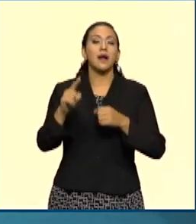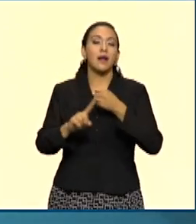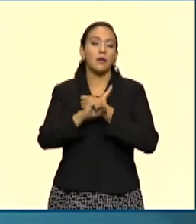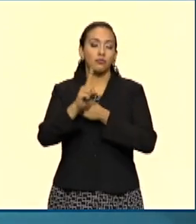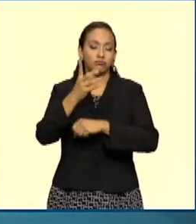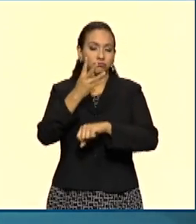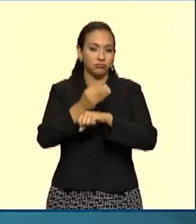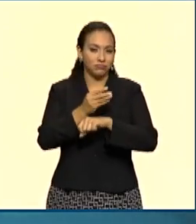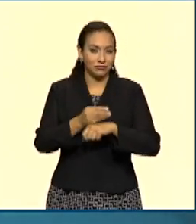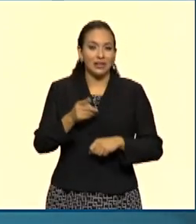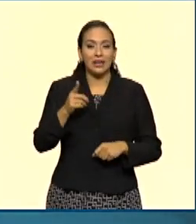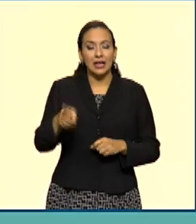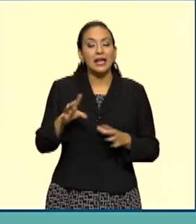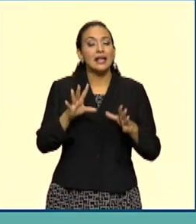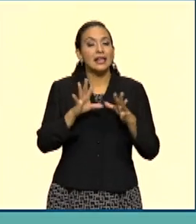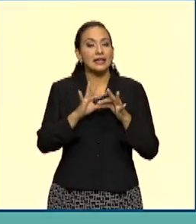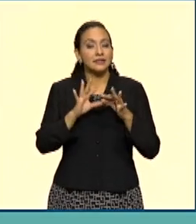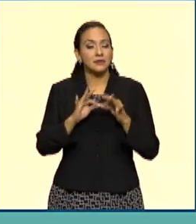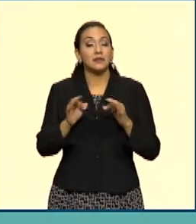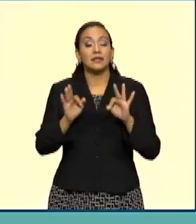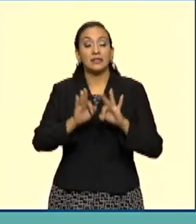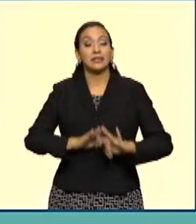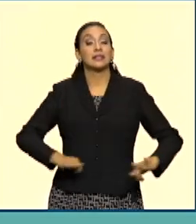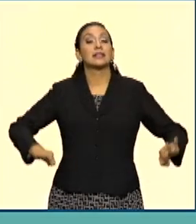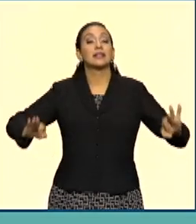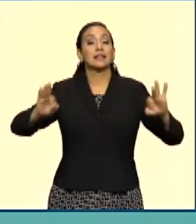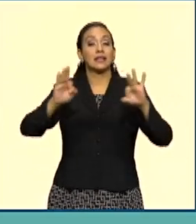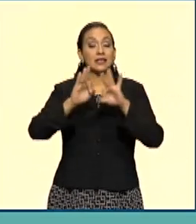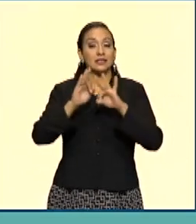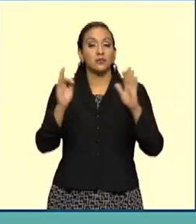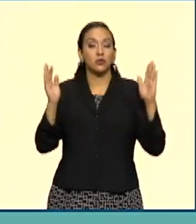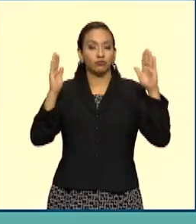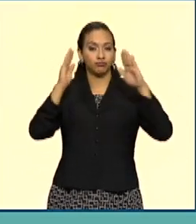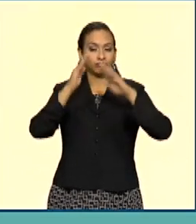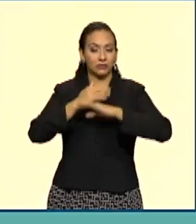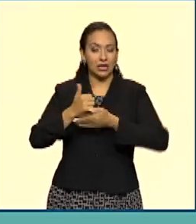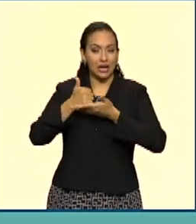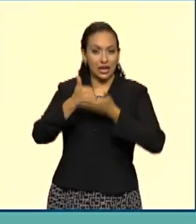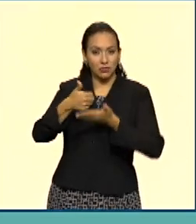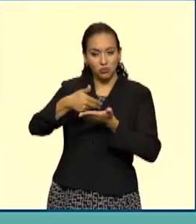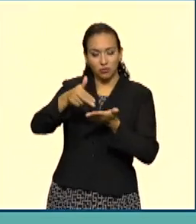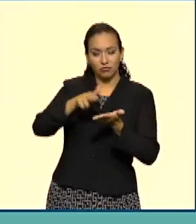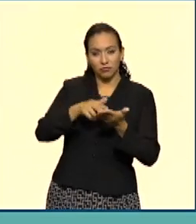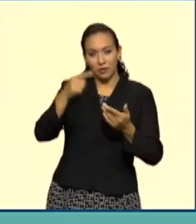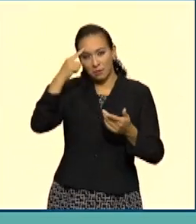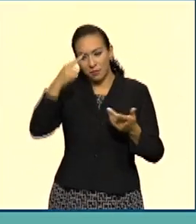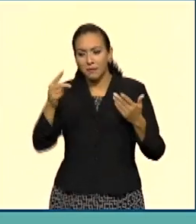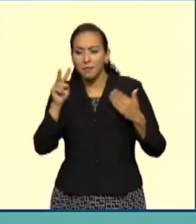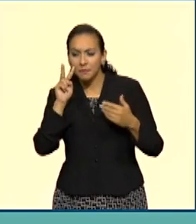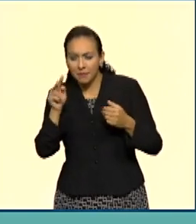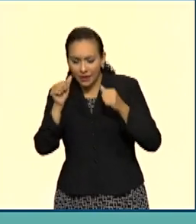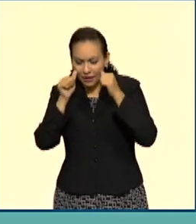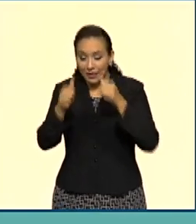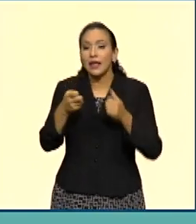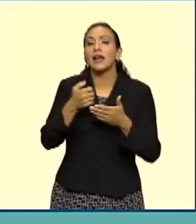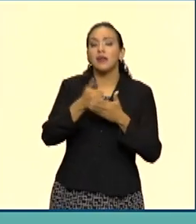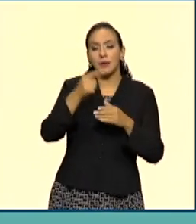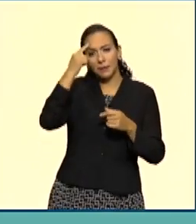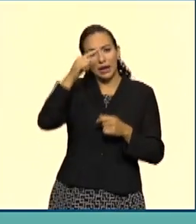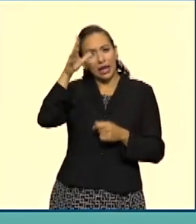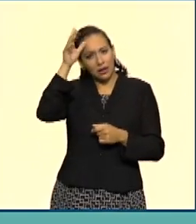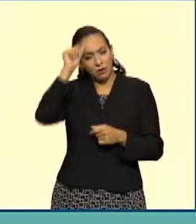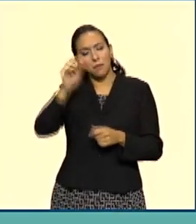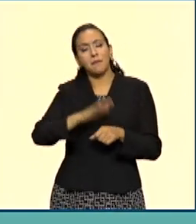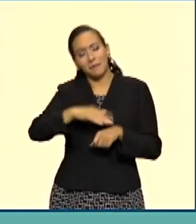Controversias, habla sobre la importancia de la mediación. Destacó el diálogo y la mediación justamente para facilitar acuerdos